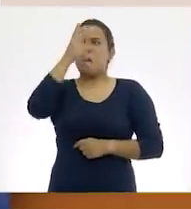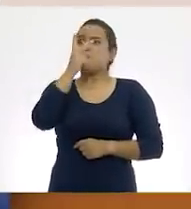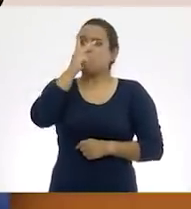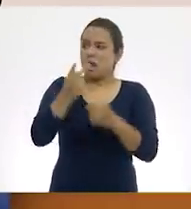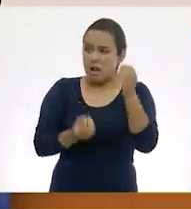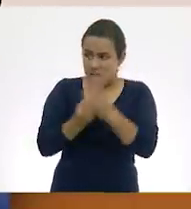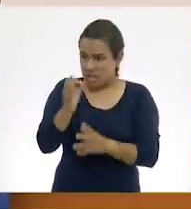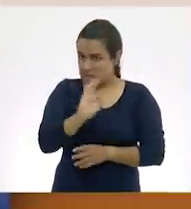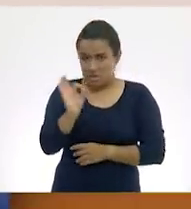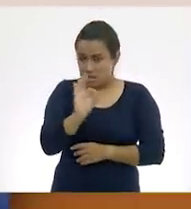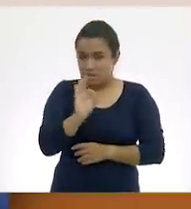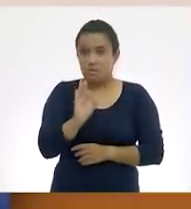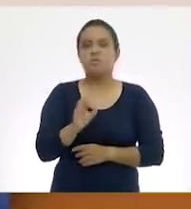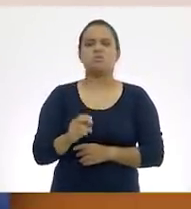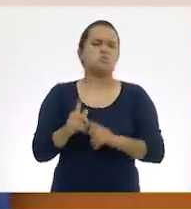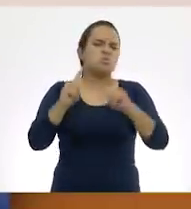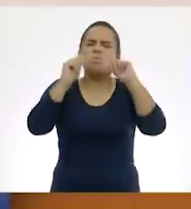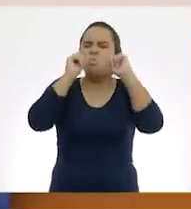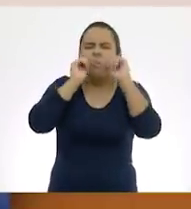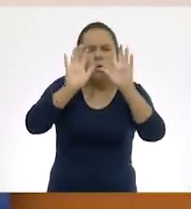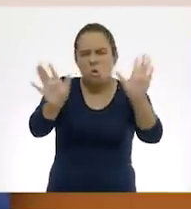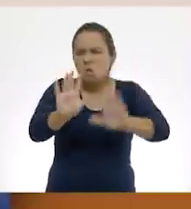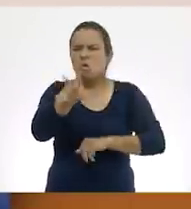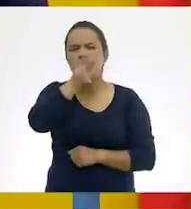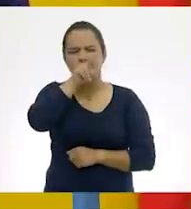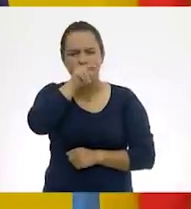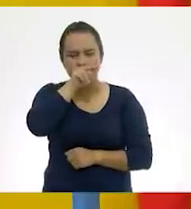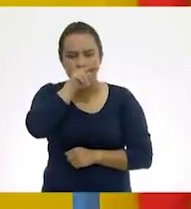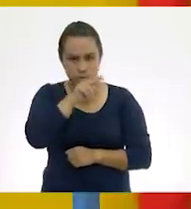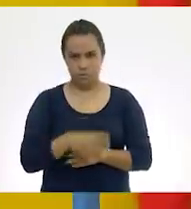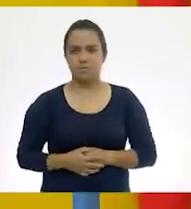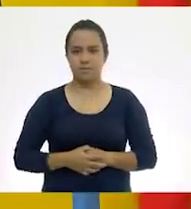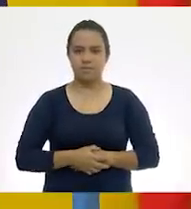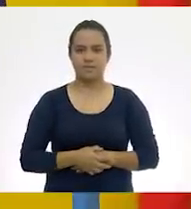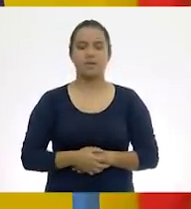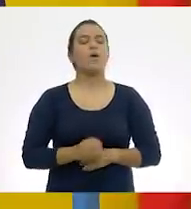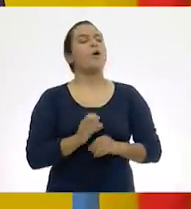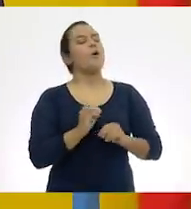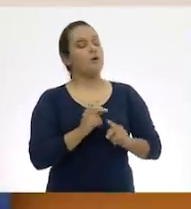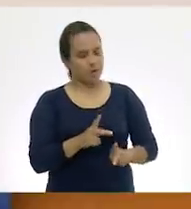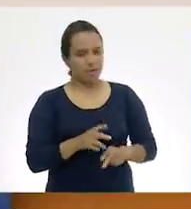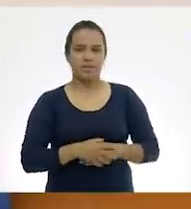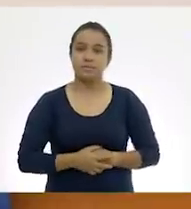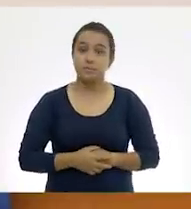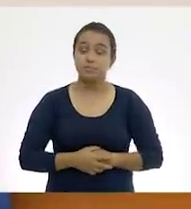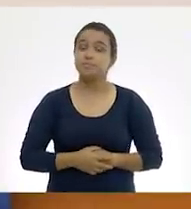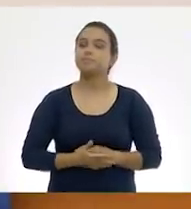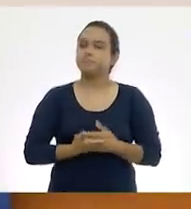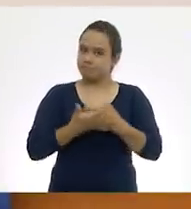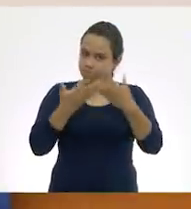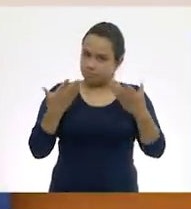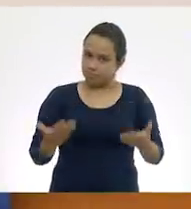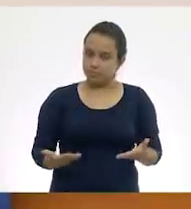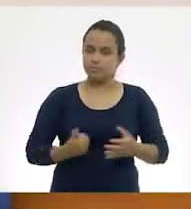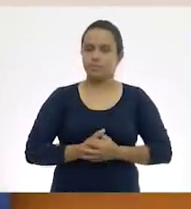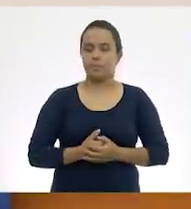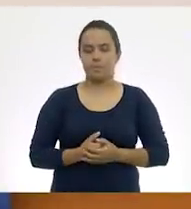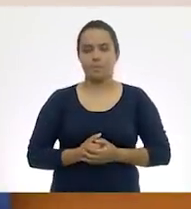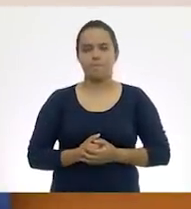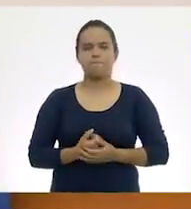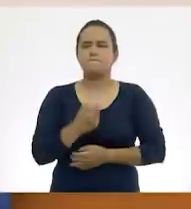que estamos viendo el día de hoy, No importa mucho. no hay ningún problema, ¿vale? Vale. Muy bien, ahora sí, vamos a ver.